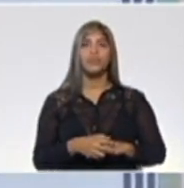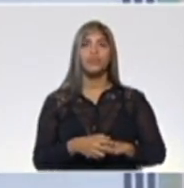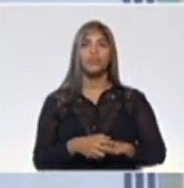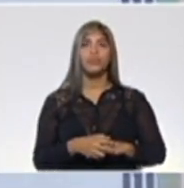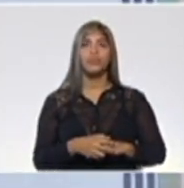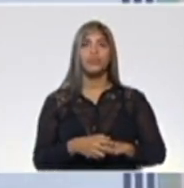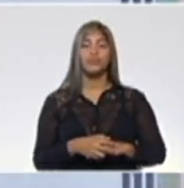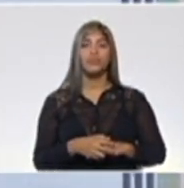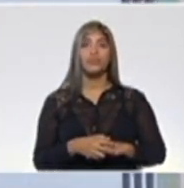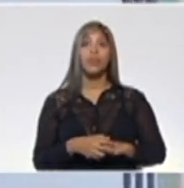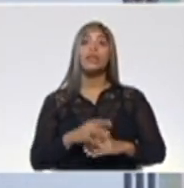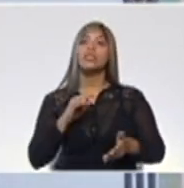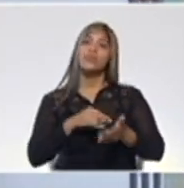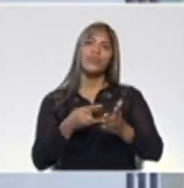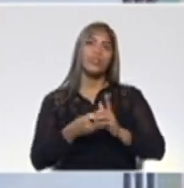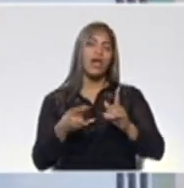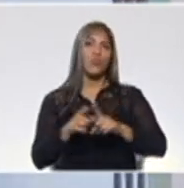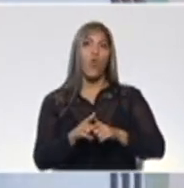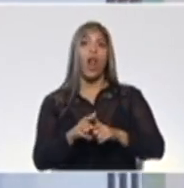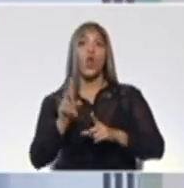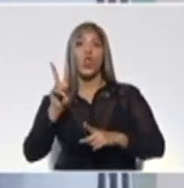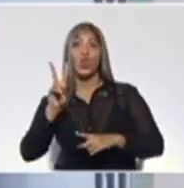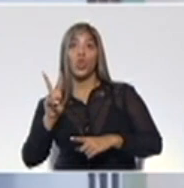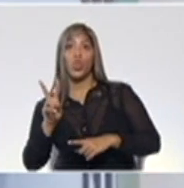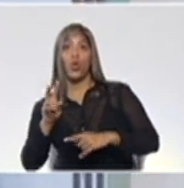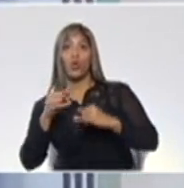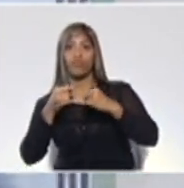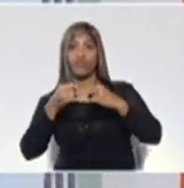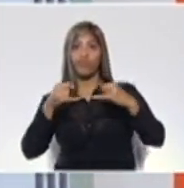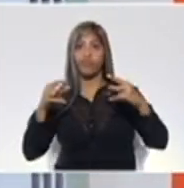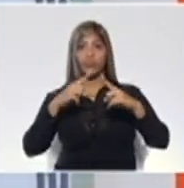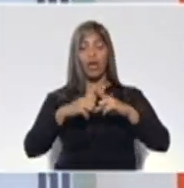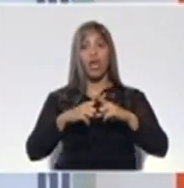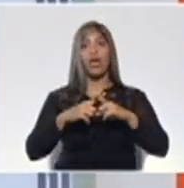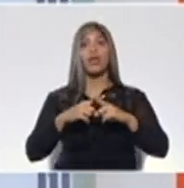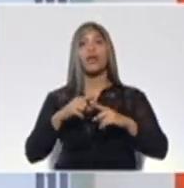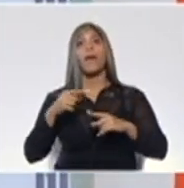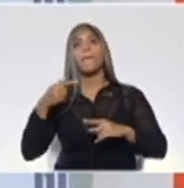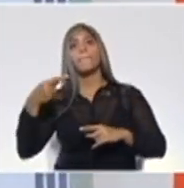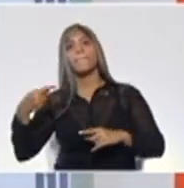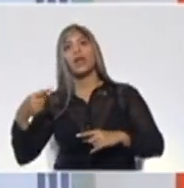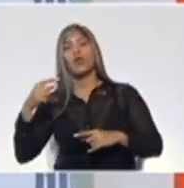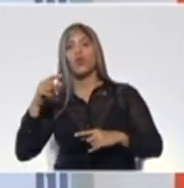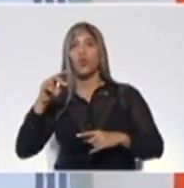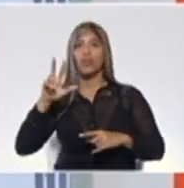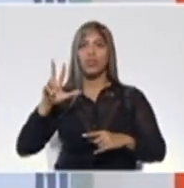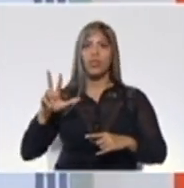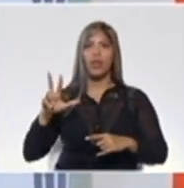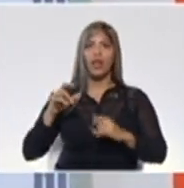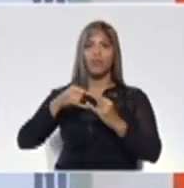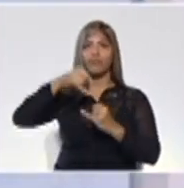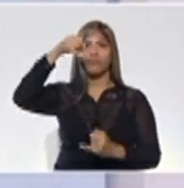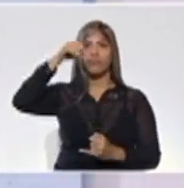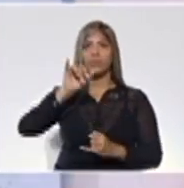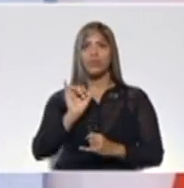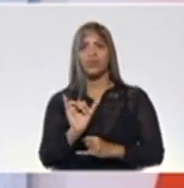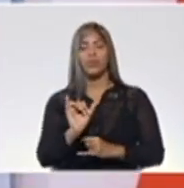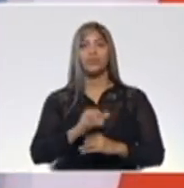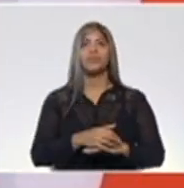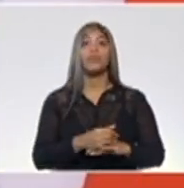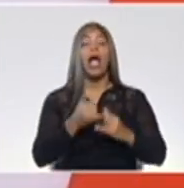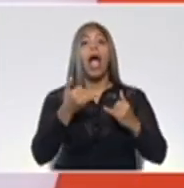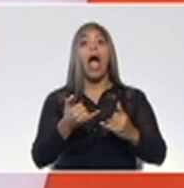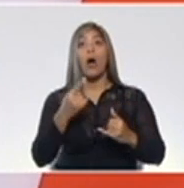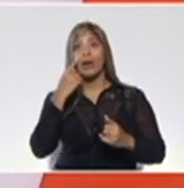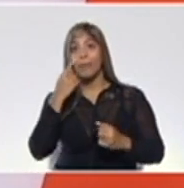que sería 2 en X y menos 3 en Y. Vamos a trazar esos